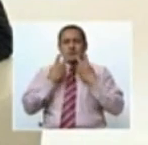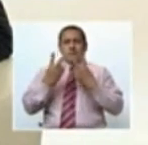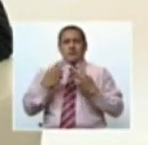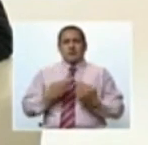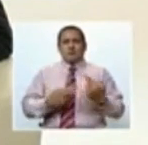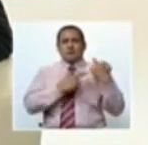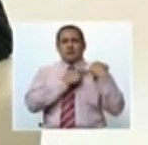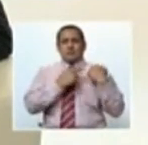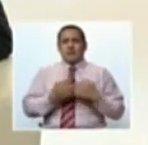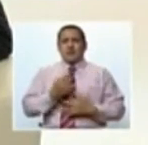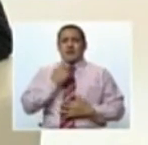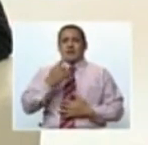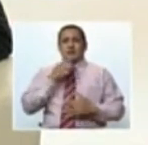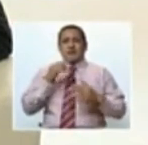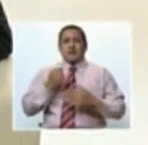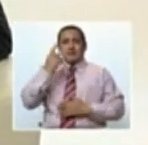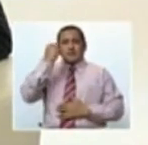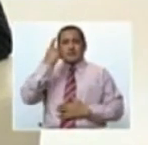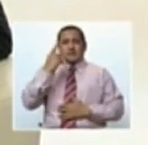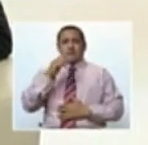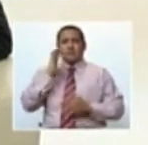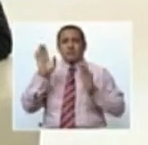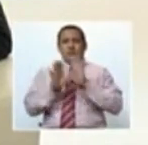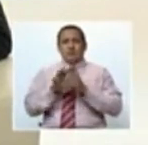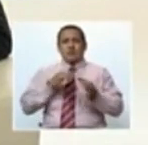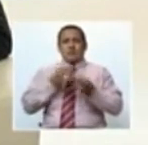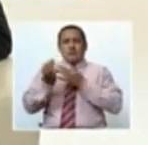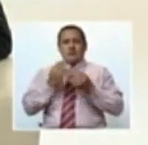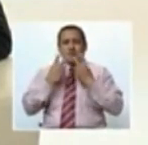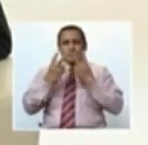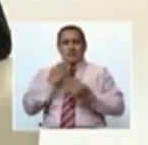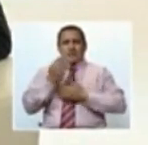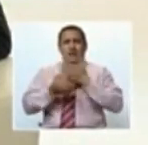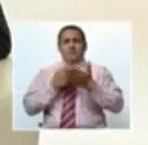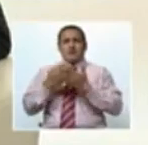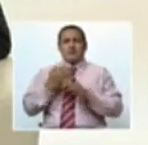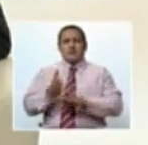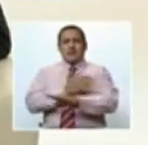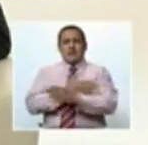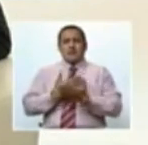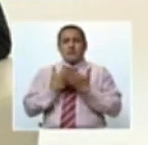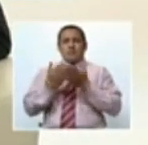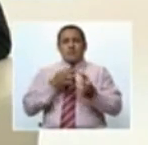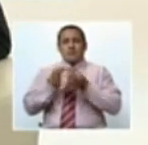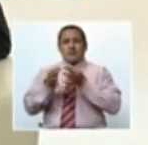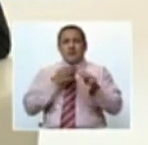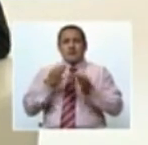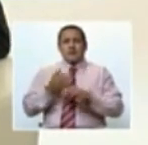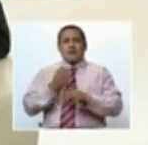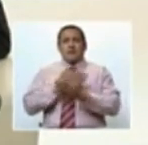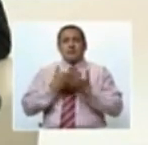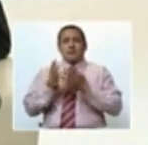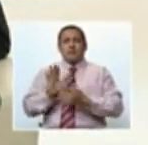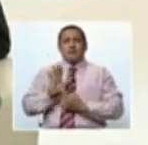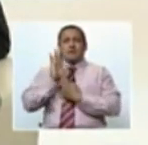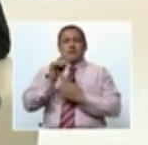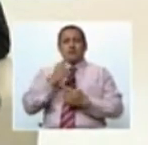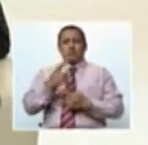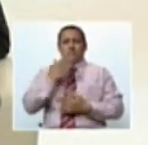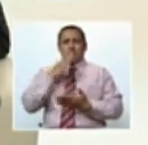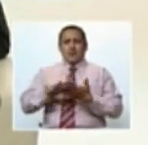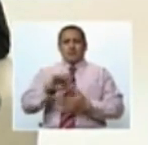Y esa obligación, entiende él, que debería partir de una premisa. La premisa es que alegue un